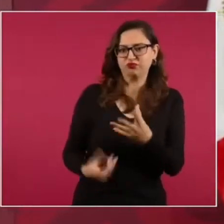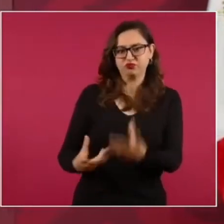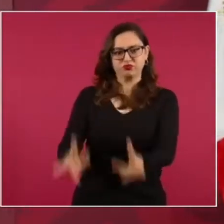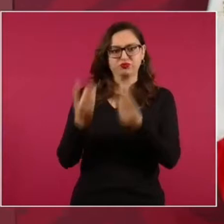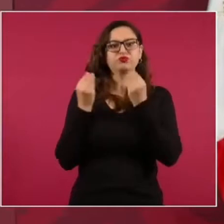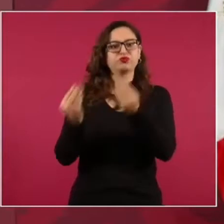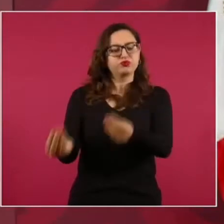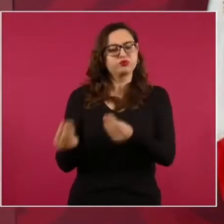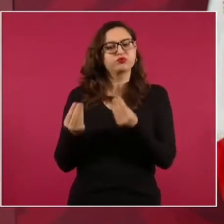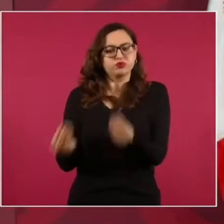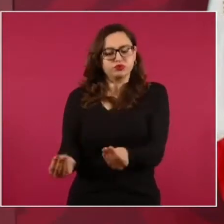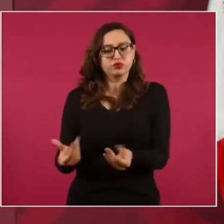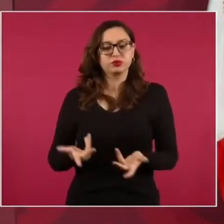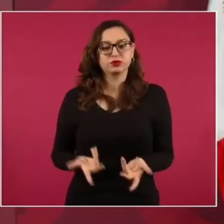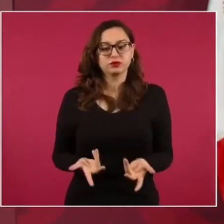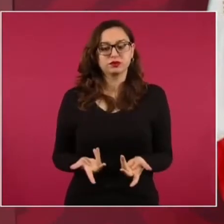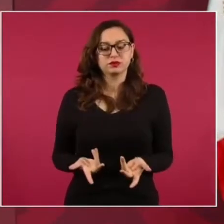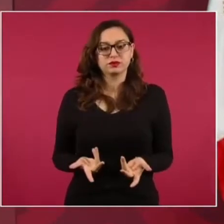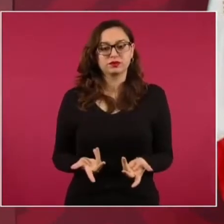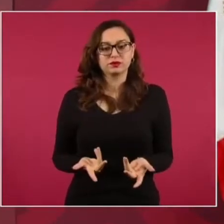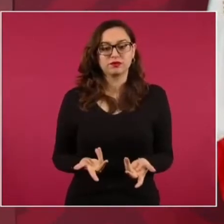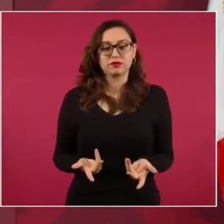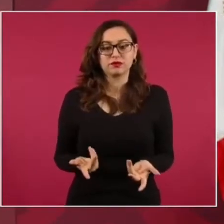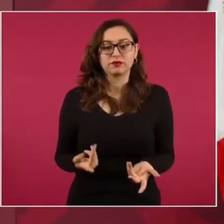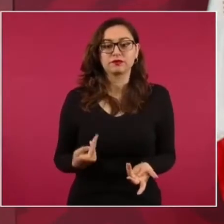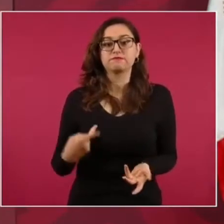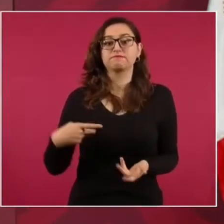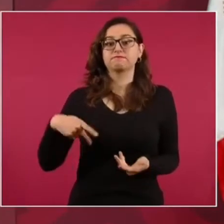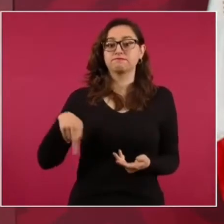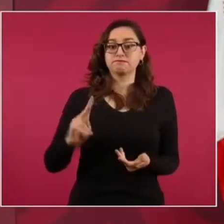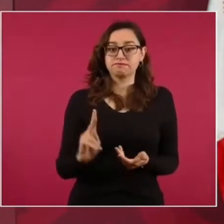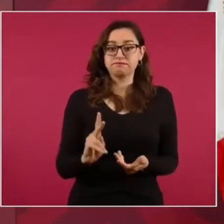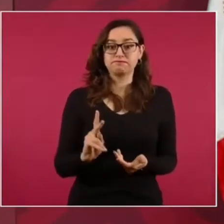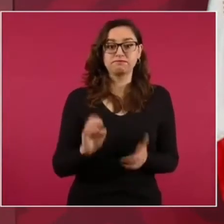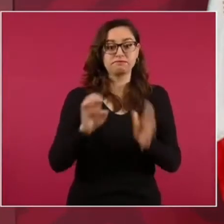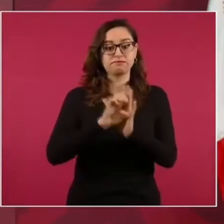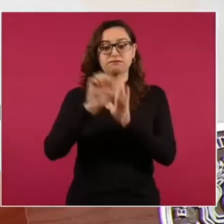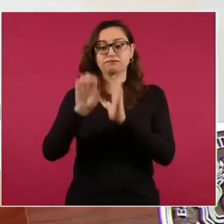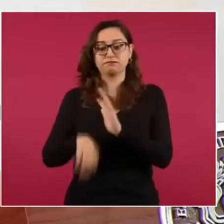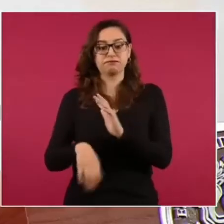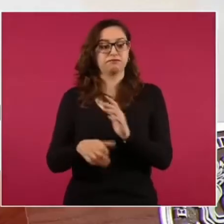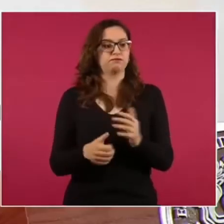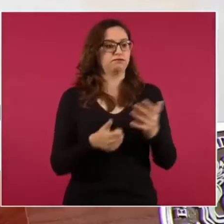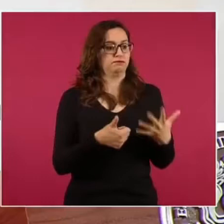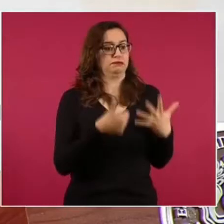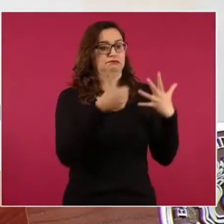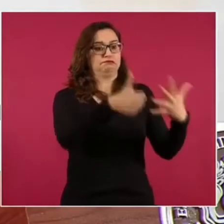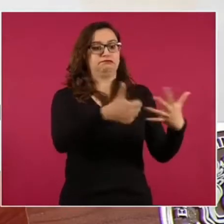en el caso de las refinerías que heredamos, ya algunas